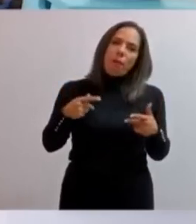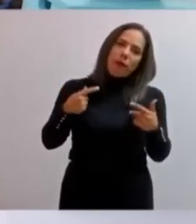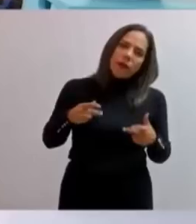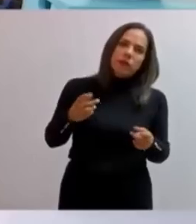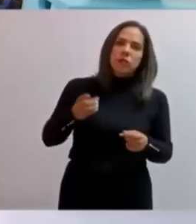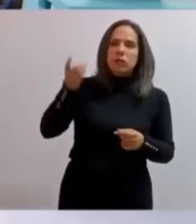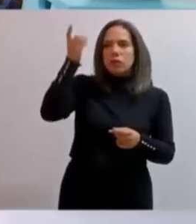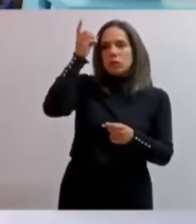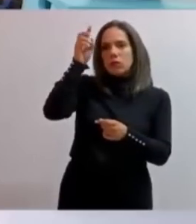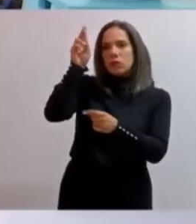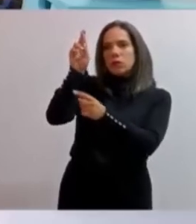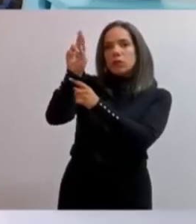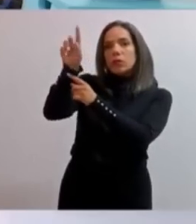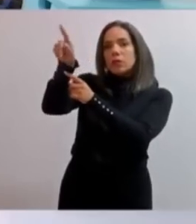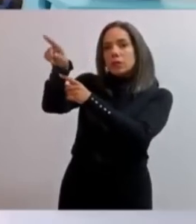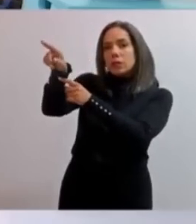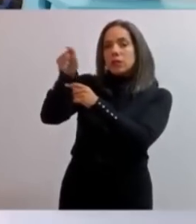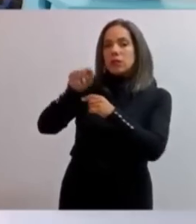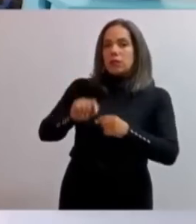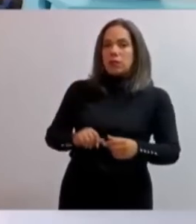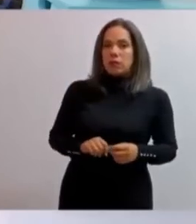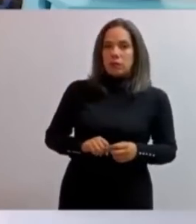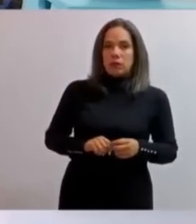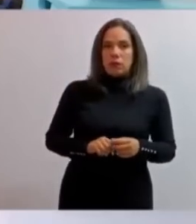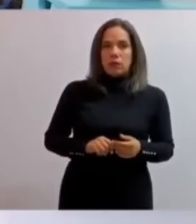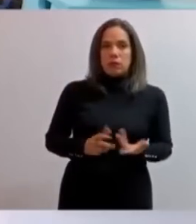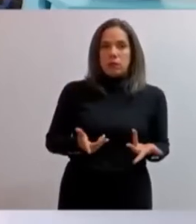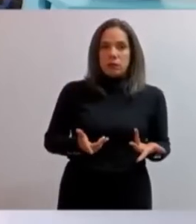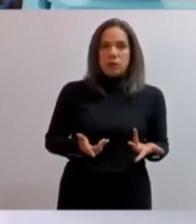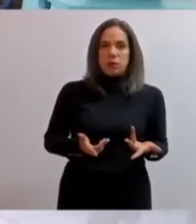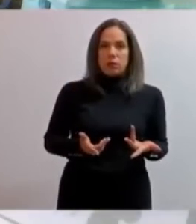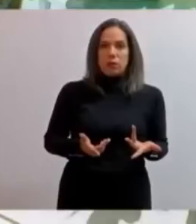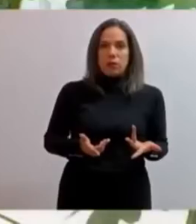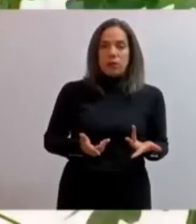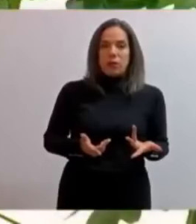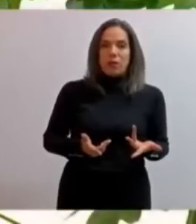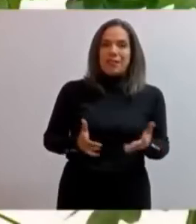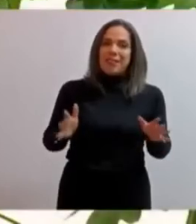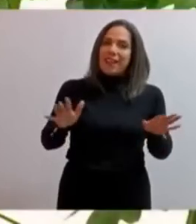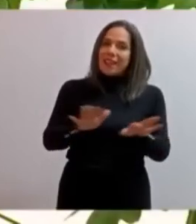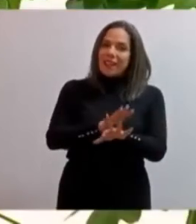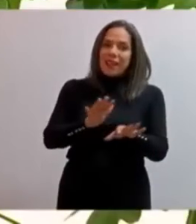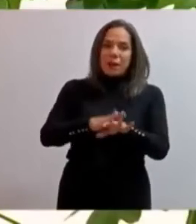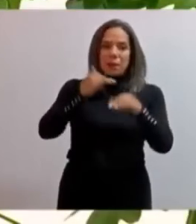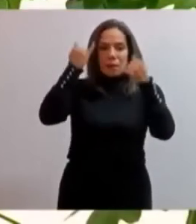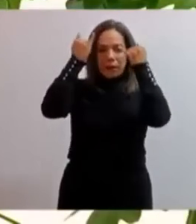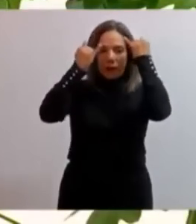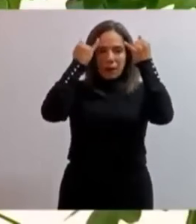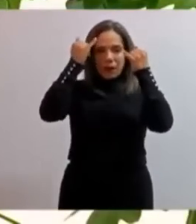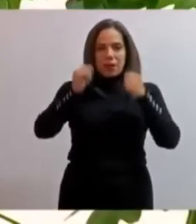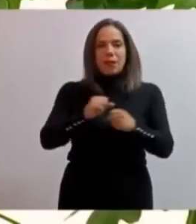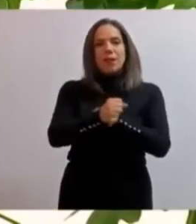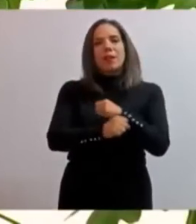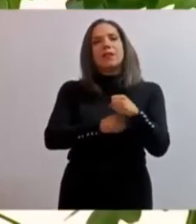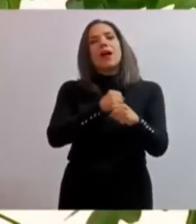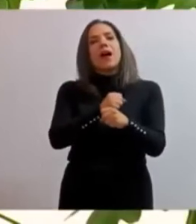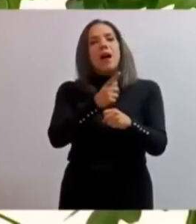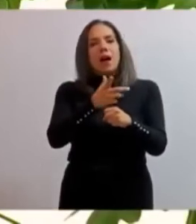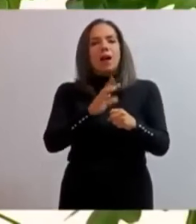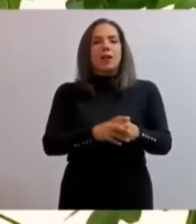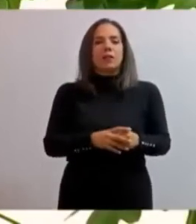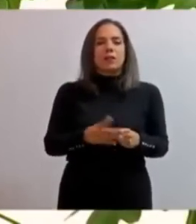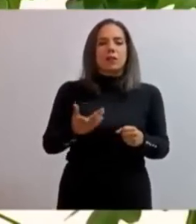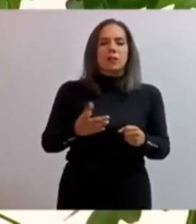sistema, que por años nos acostumbramos, incluso por el mal nombre que